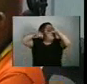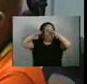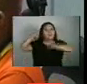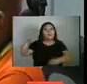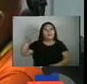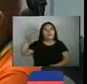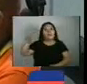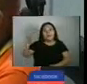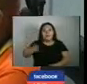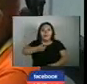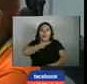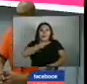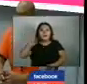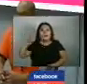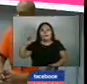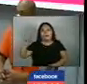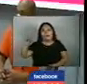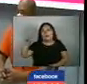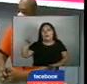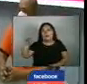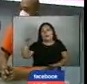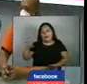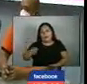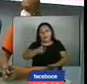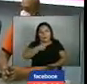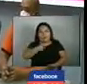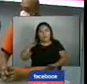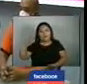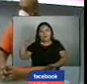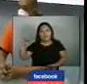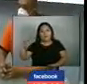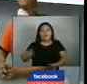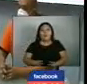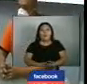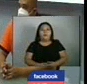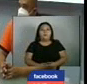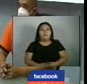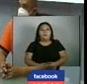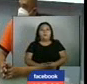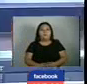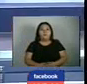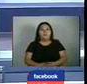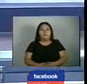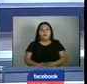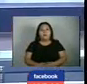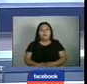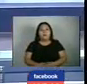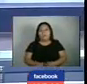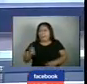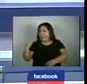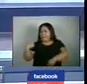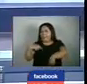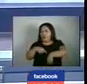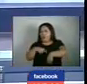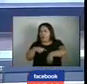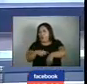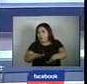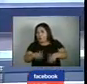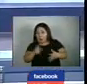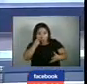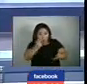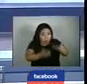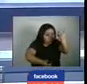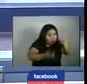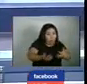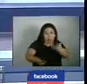José Delgado y Ricardo Tobar, Rocío Cruz, Noticiero Hechos. Y en las últimas horas, la cantidad de